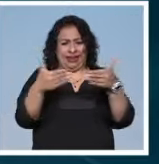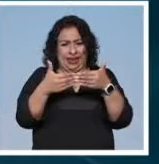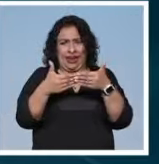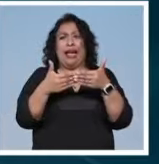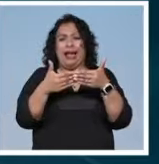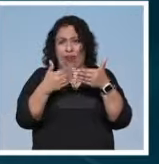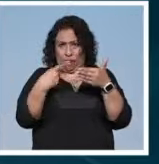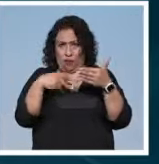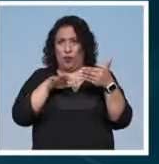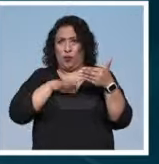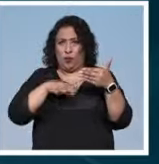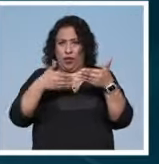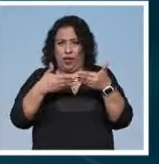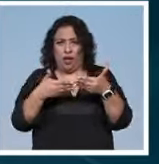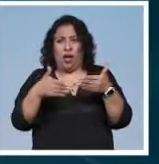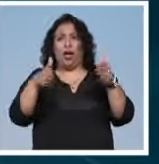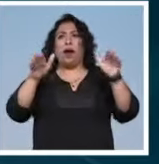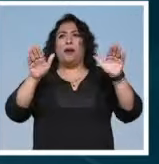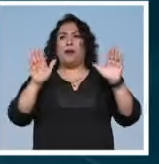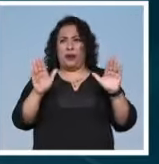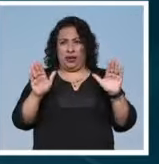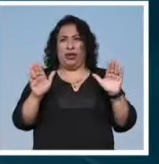la posibilidad de abrir